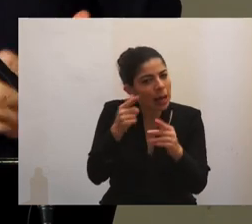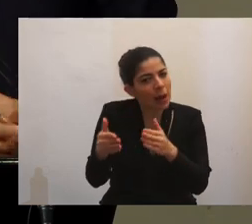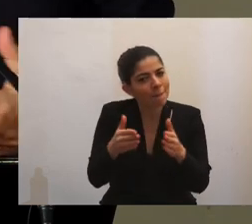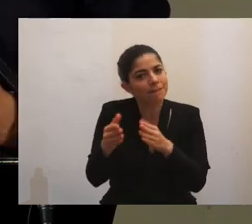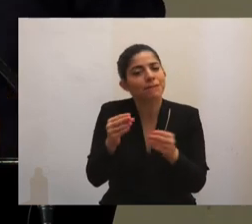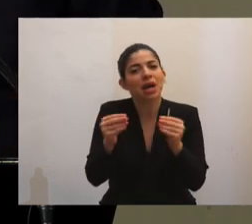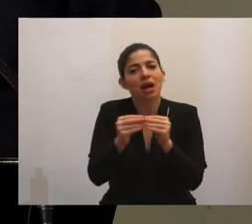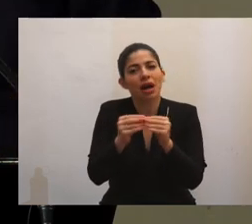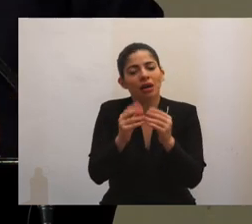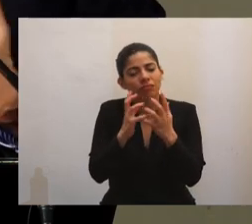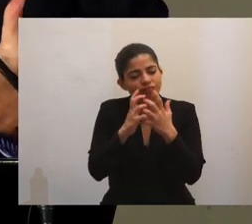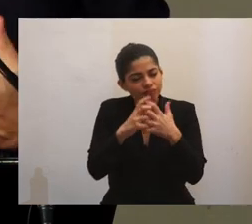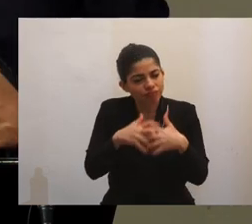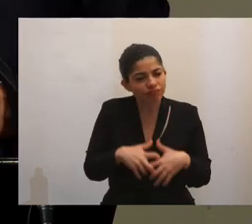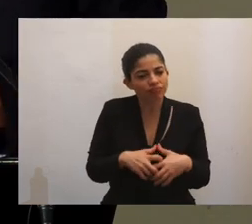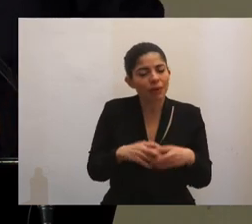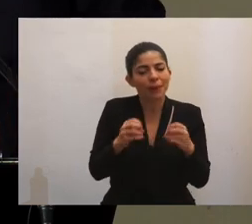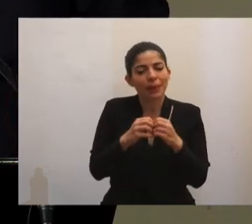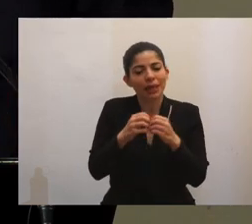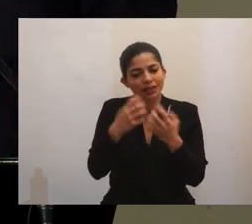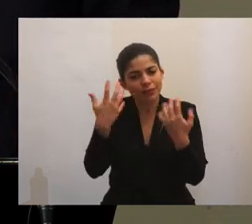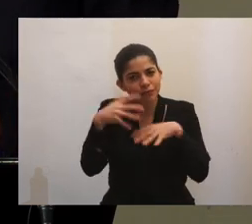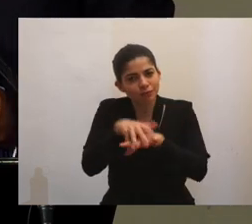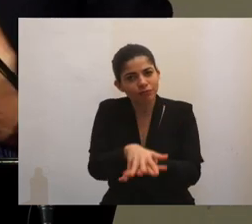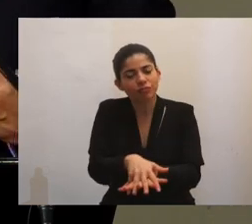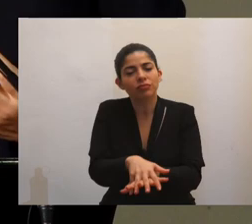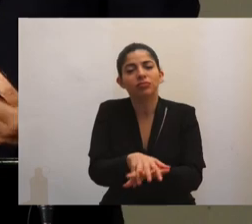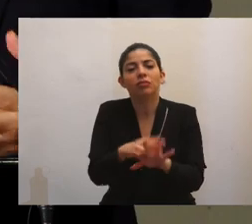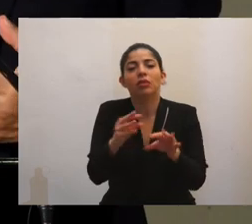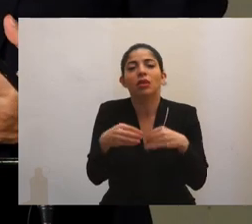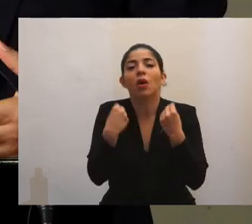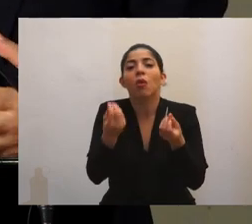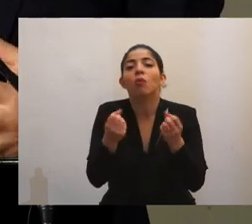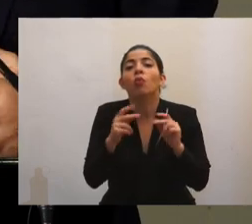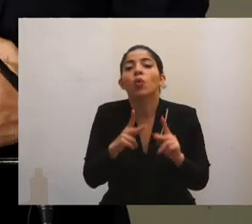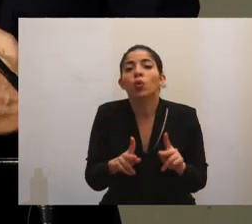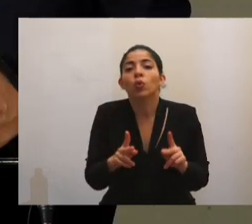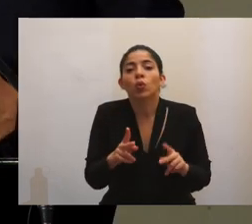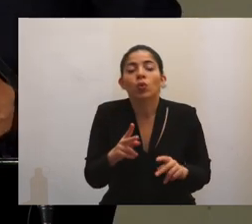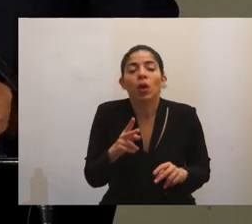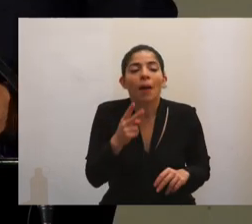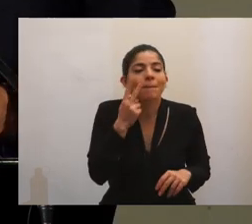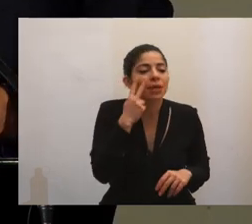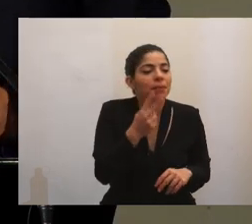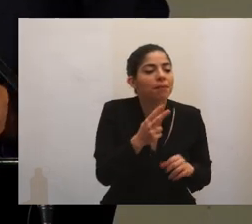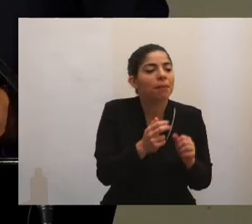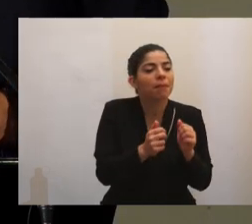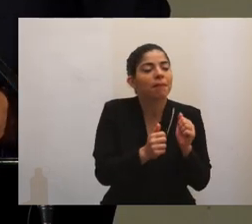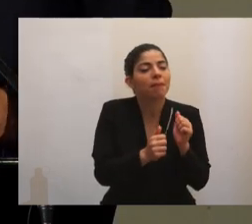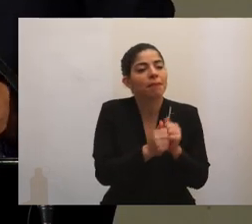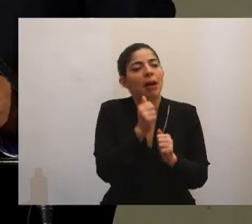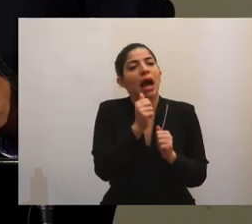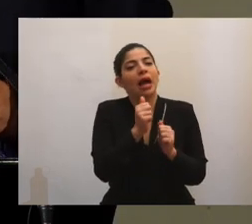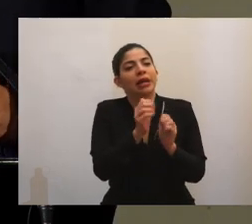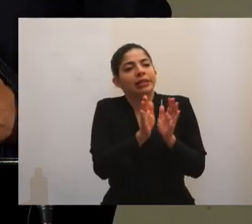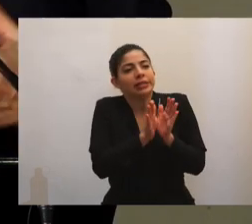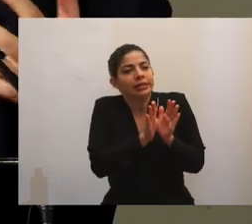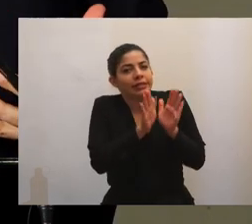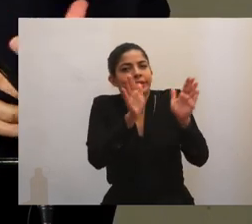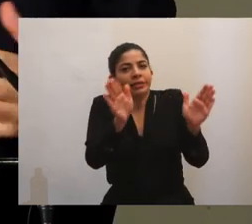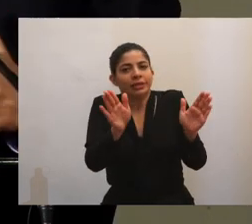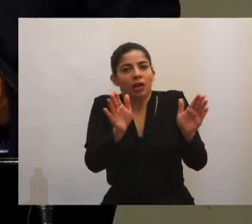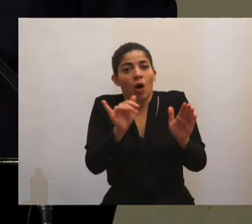mucho más resiliente, que sea mucho más inclusiva y que permita miradas mucho más integrales como las que